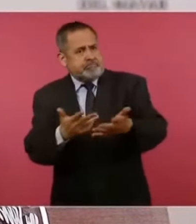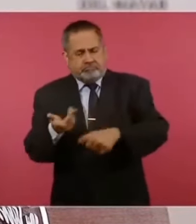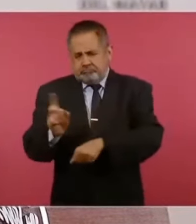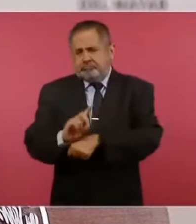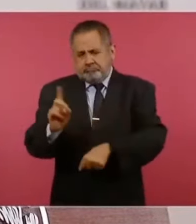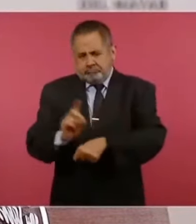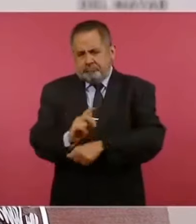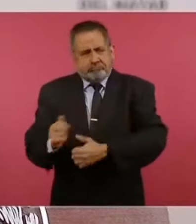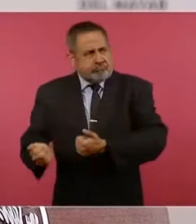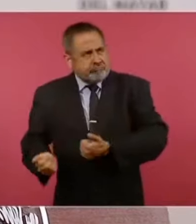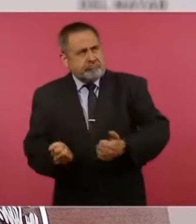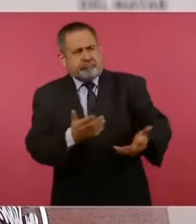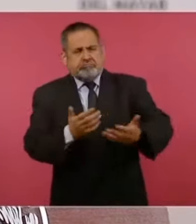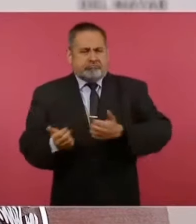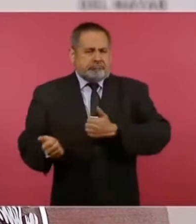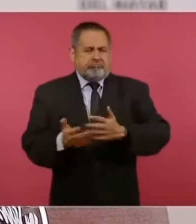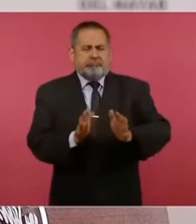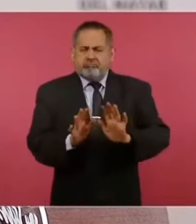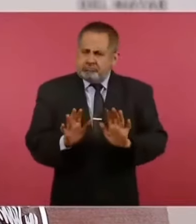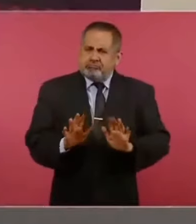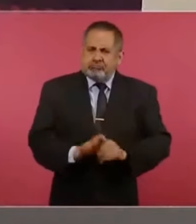diarios.